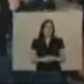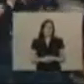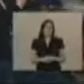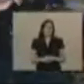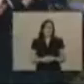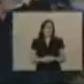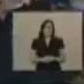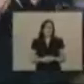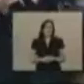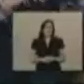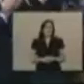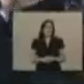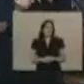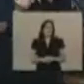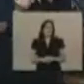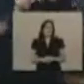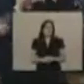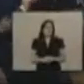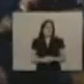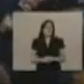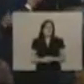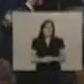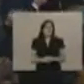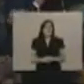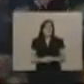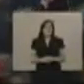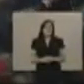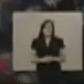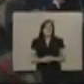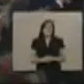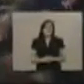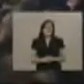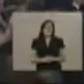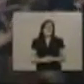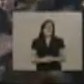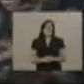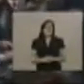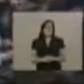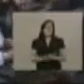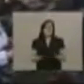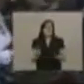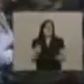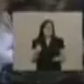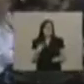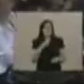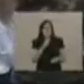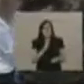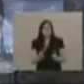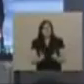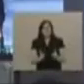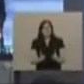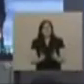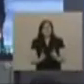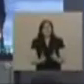Humilde. El Estado andará mejor. El pueblo andará mejor.